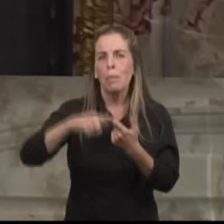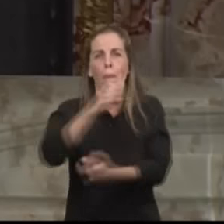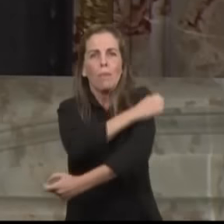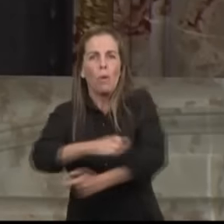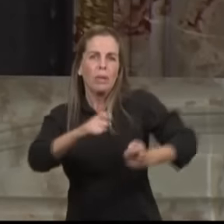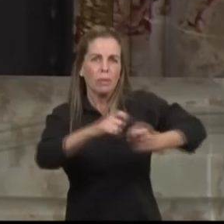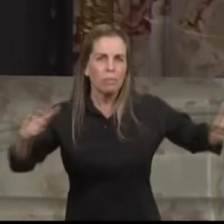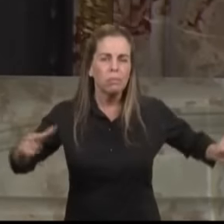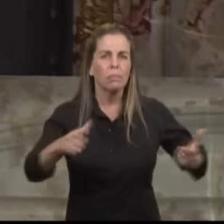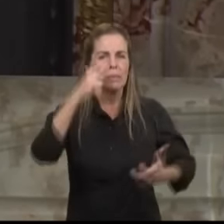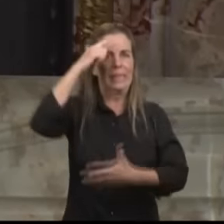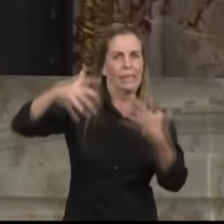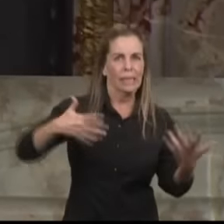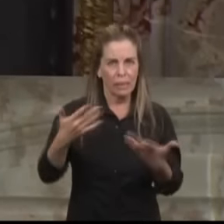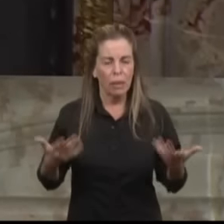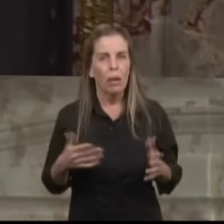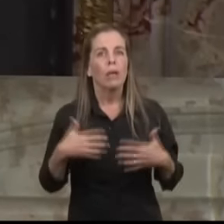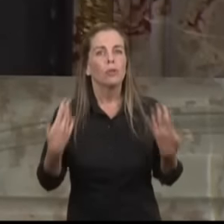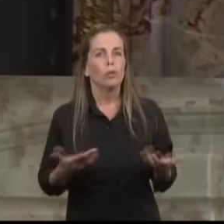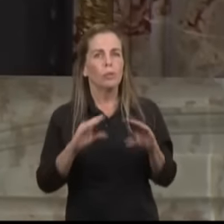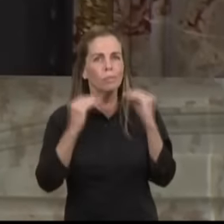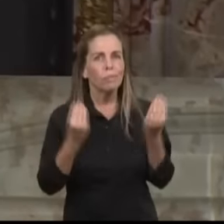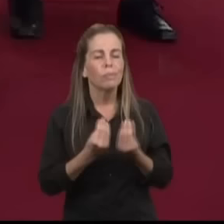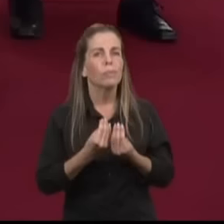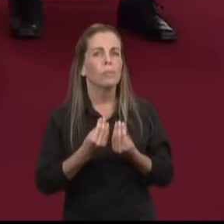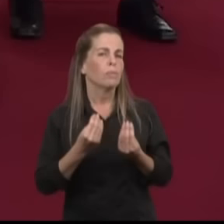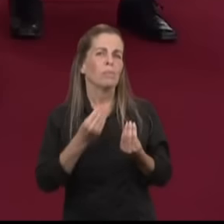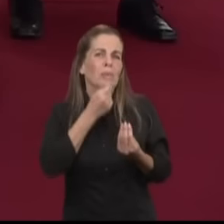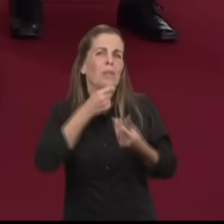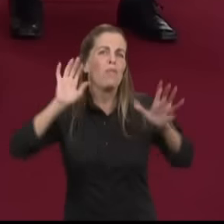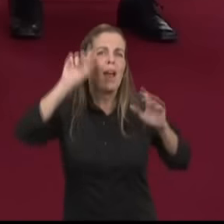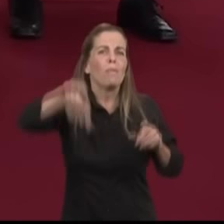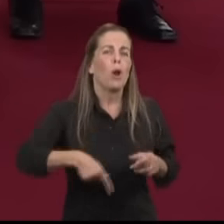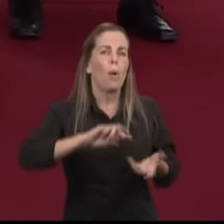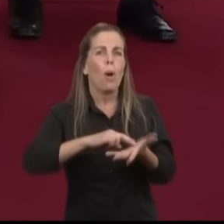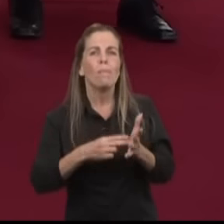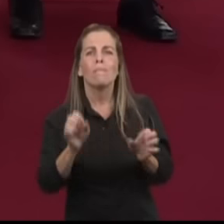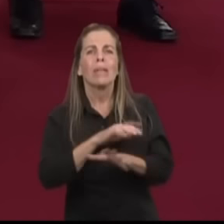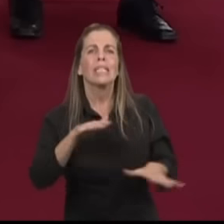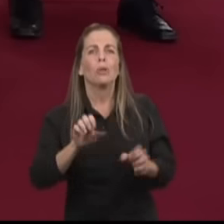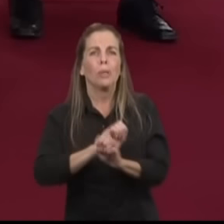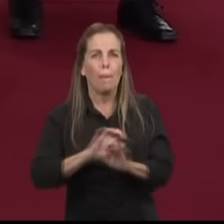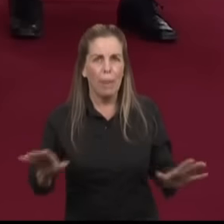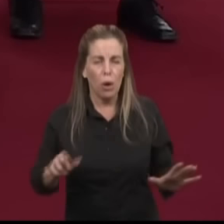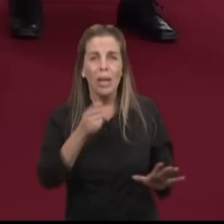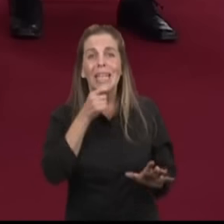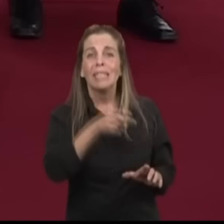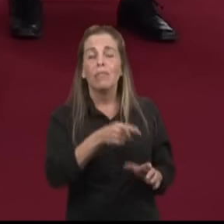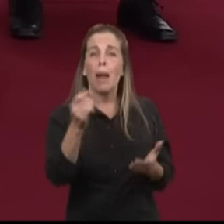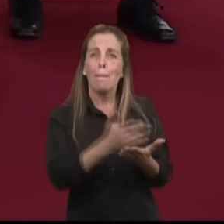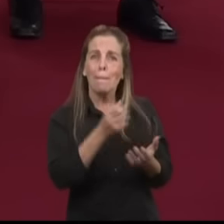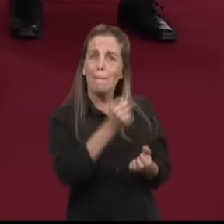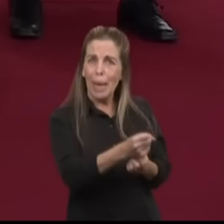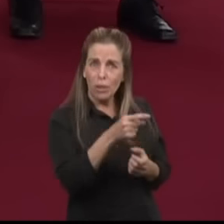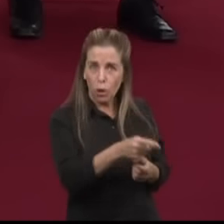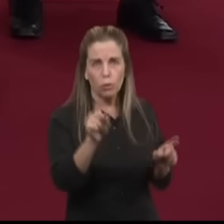y el estallido social. En definitiva, una nueva crisis. Si en vez de recurrir a la emisión monetaria recurriéramos